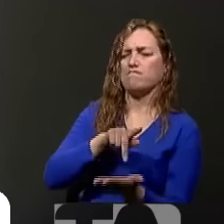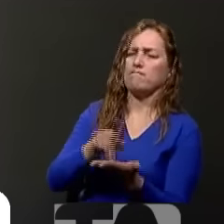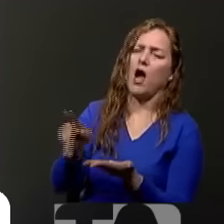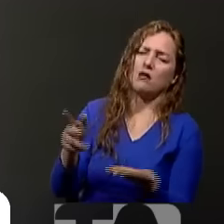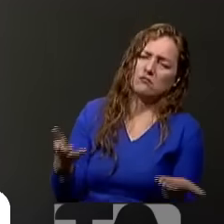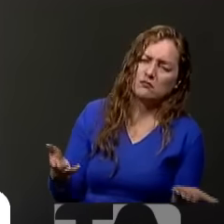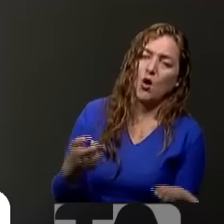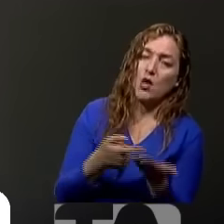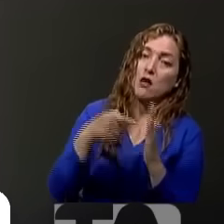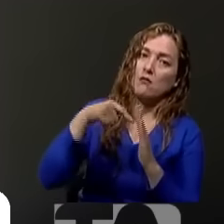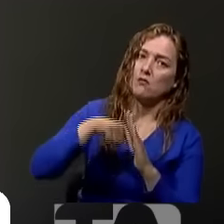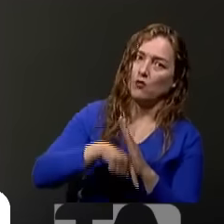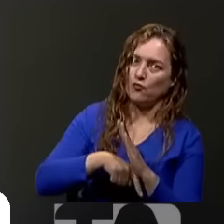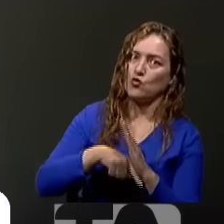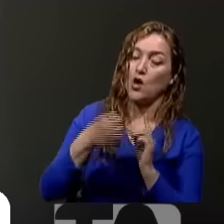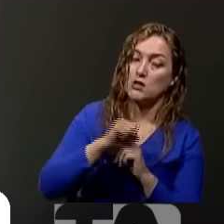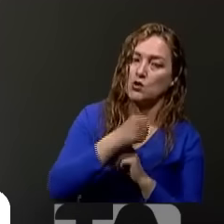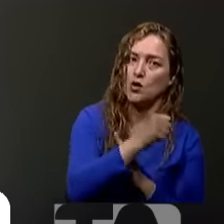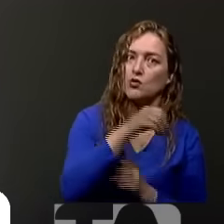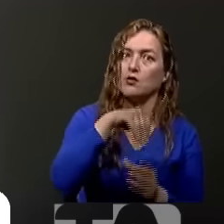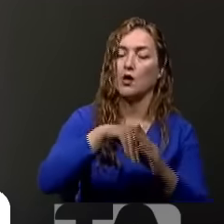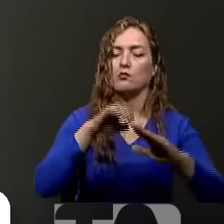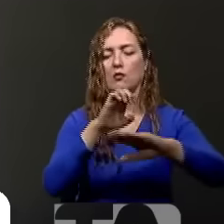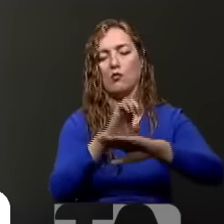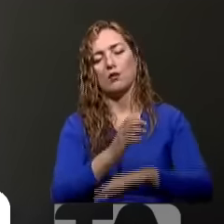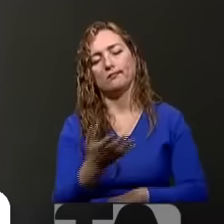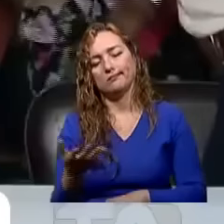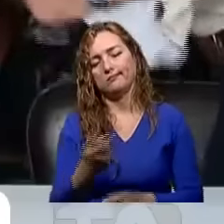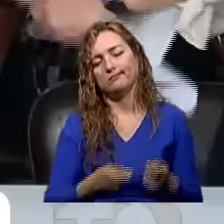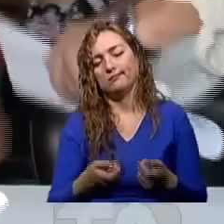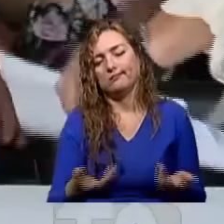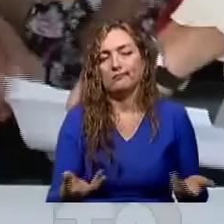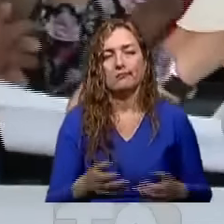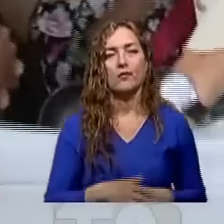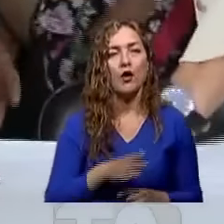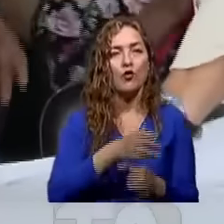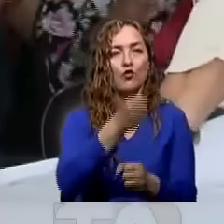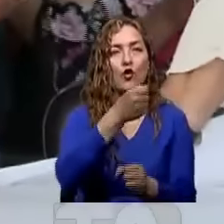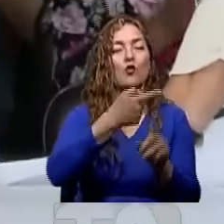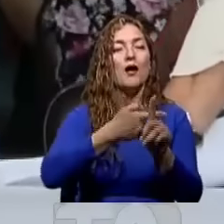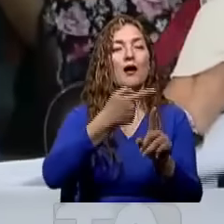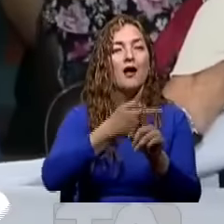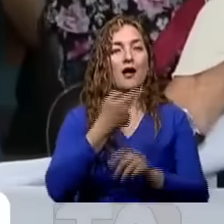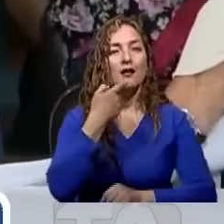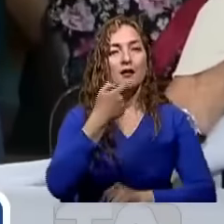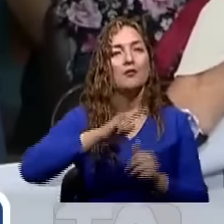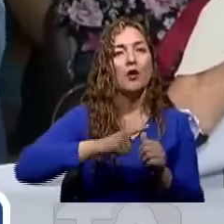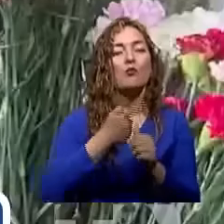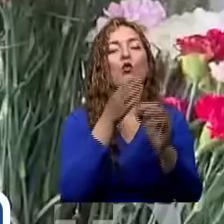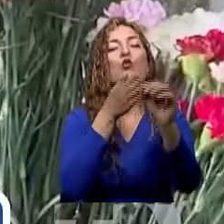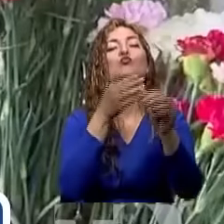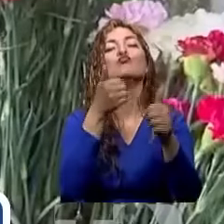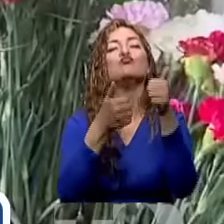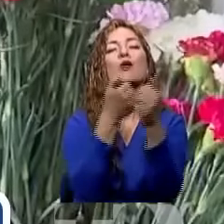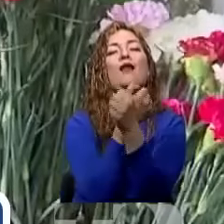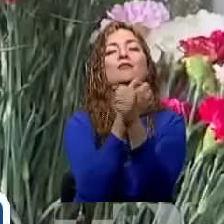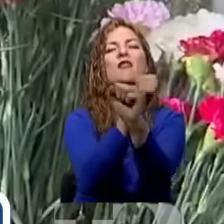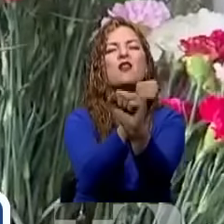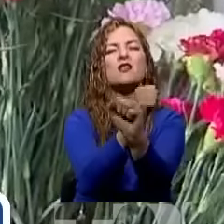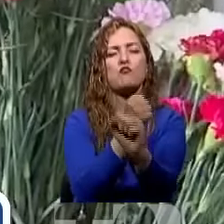análisis muy profundo de la situación que vive nuestro país, sobre todo los comerciantes. La Federación de Mercados subrayó que su principal objetivo es defender